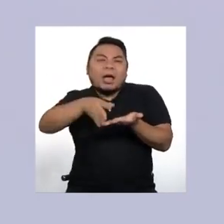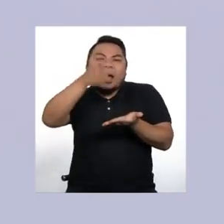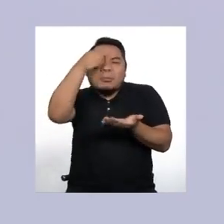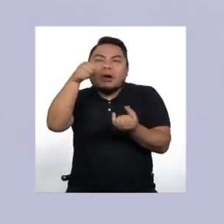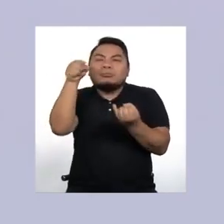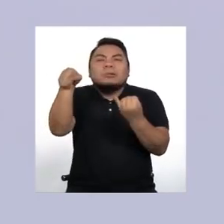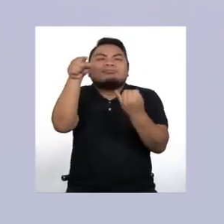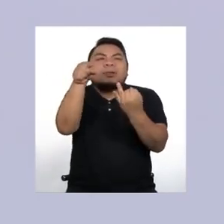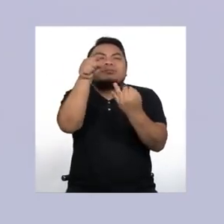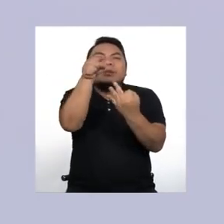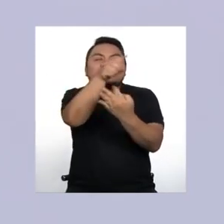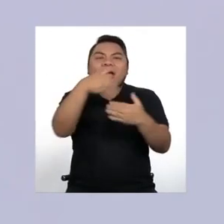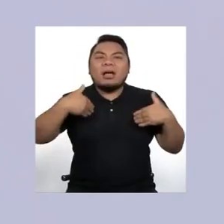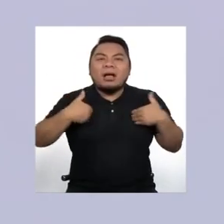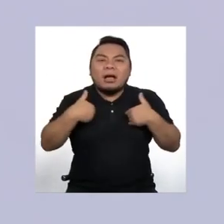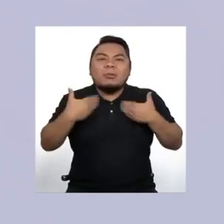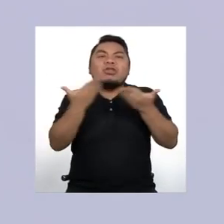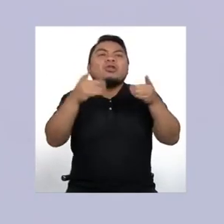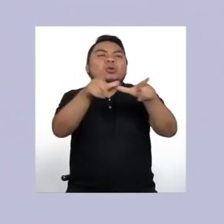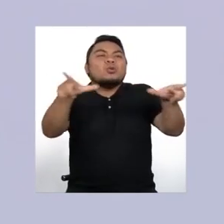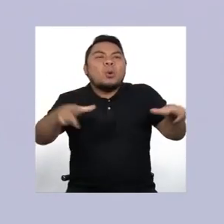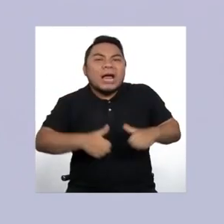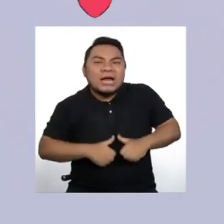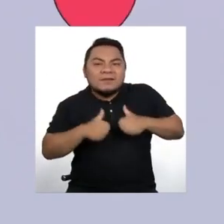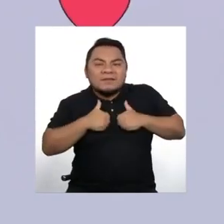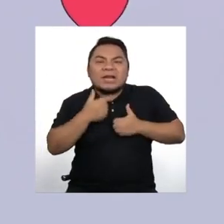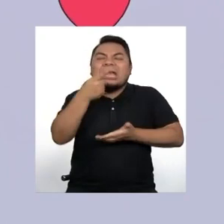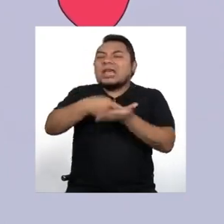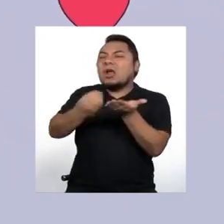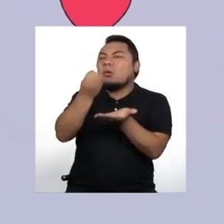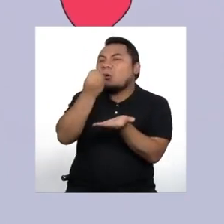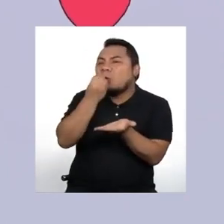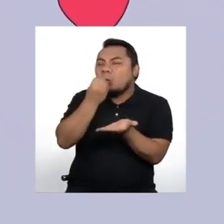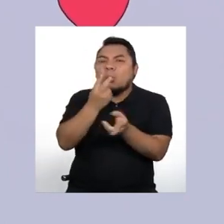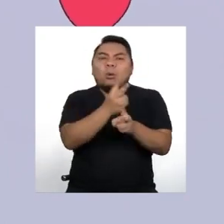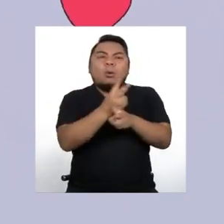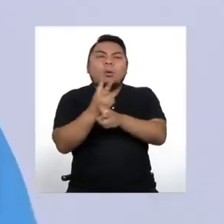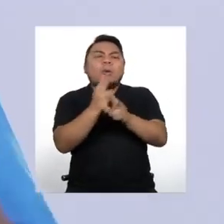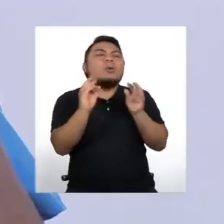ellos. ¿Ya estamos listos? ¡Sí!